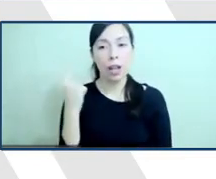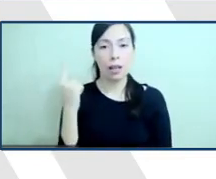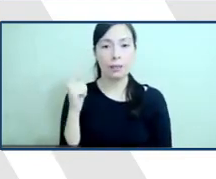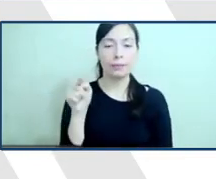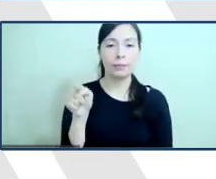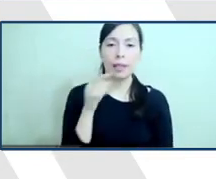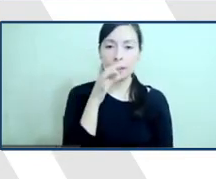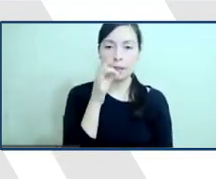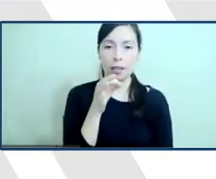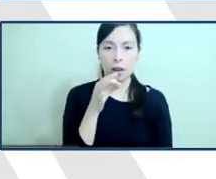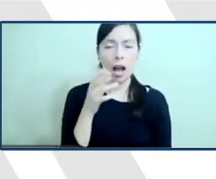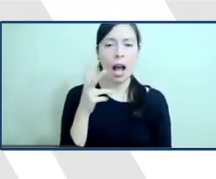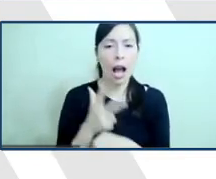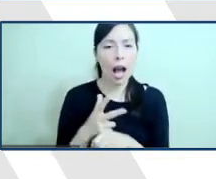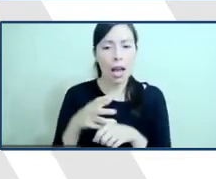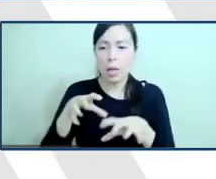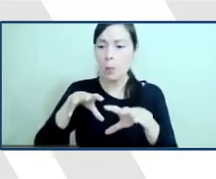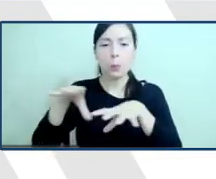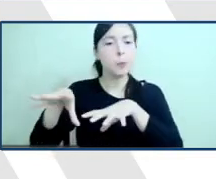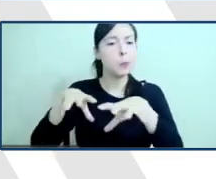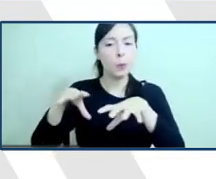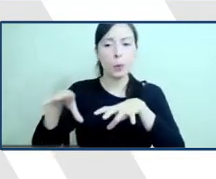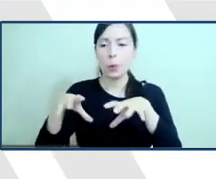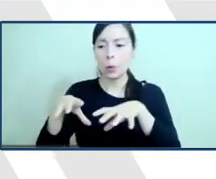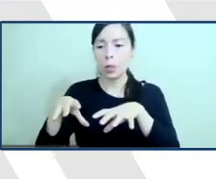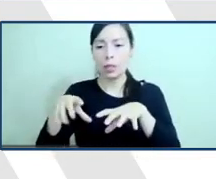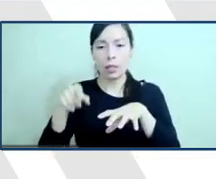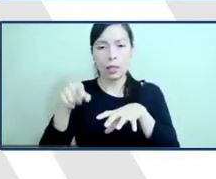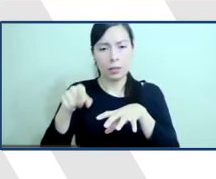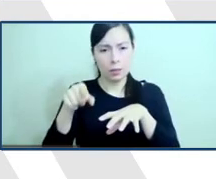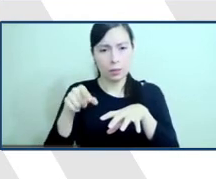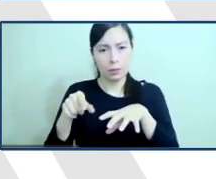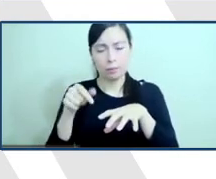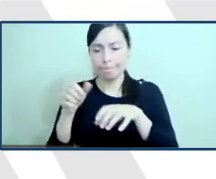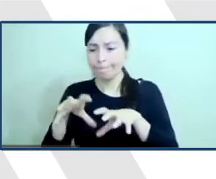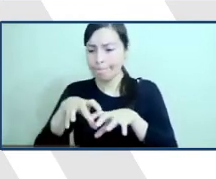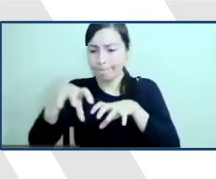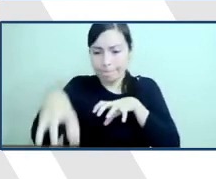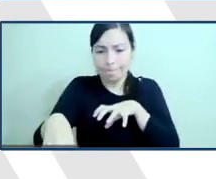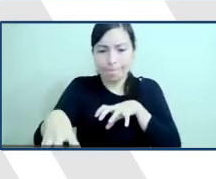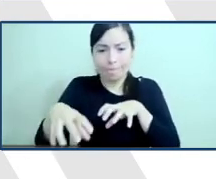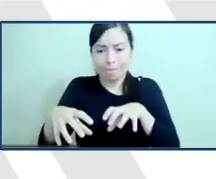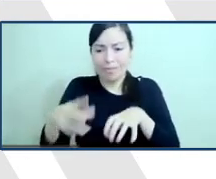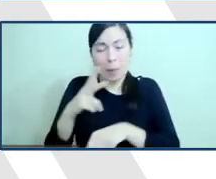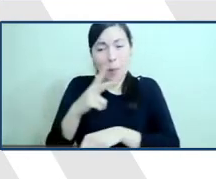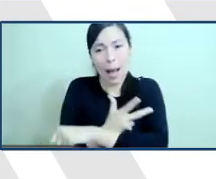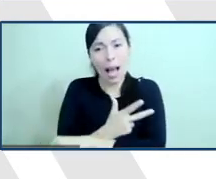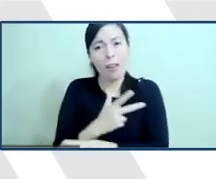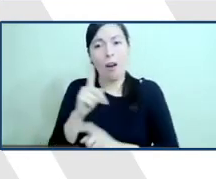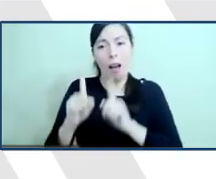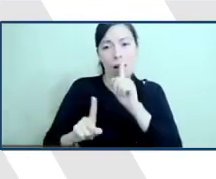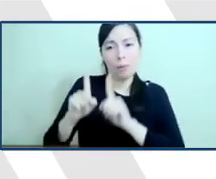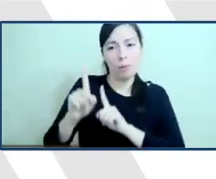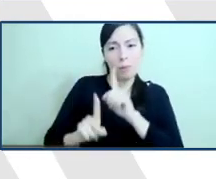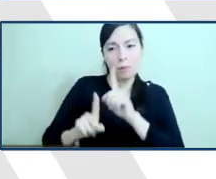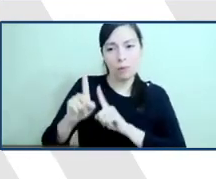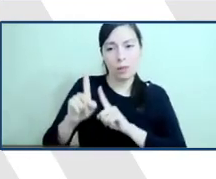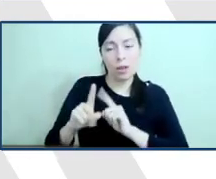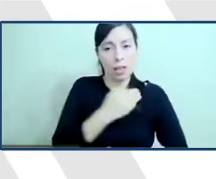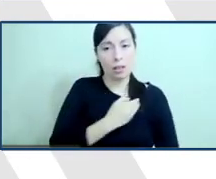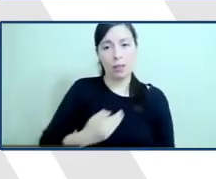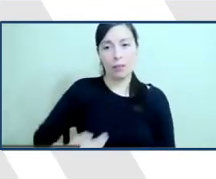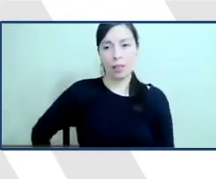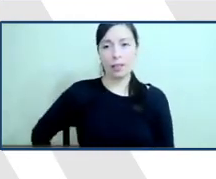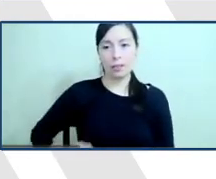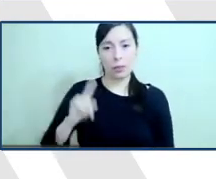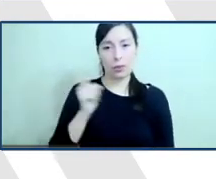un equipamiento considerable, los instrumentos parecían o estar desmontados o en mal estado, y evidentemente el gobierno no ha